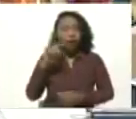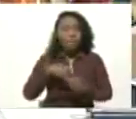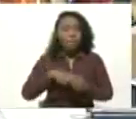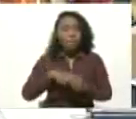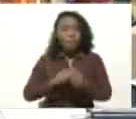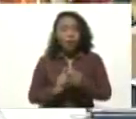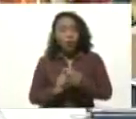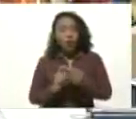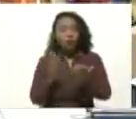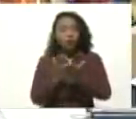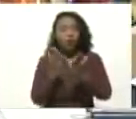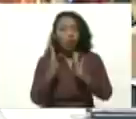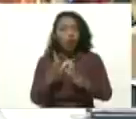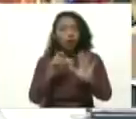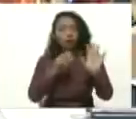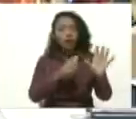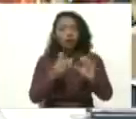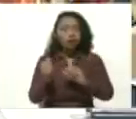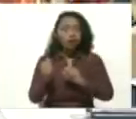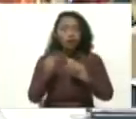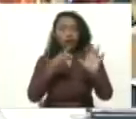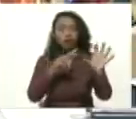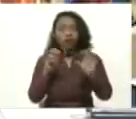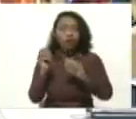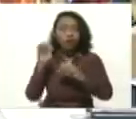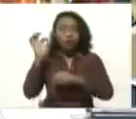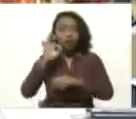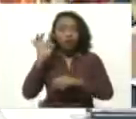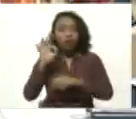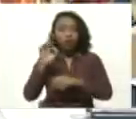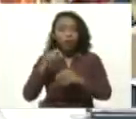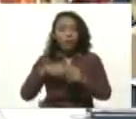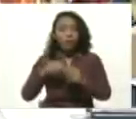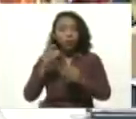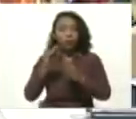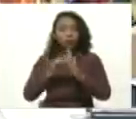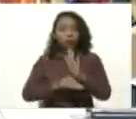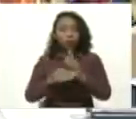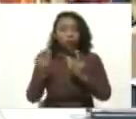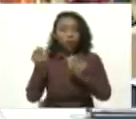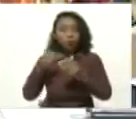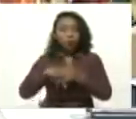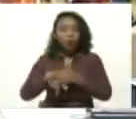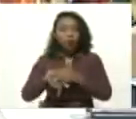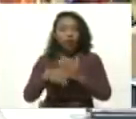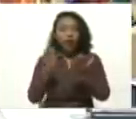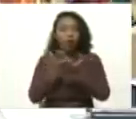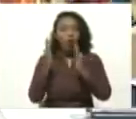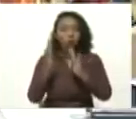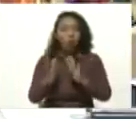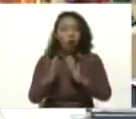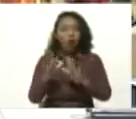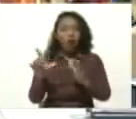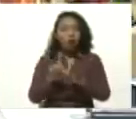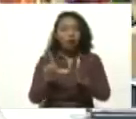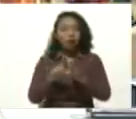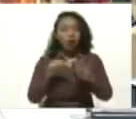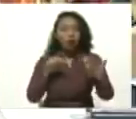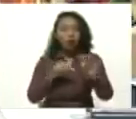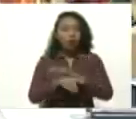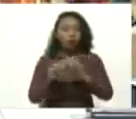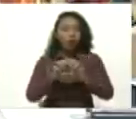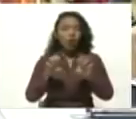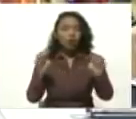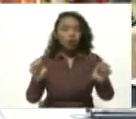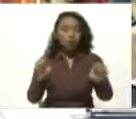escolar del 60 al 70% en escuelas, liceos, y el acceso a la educación